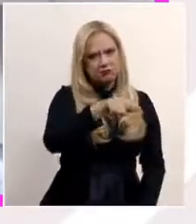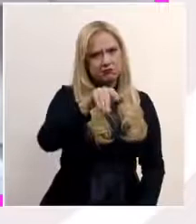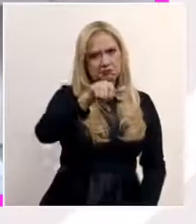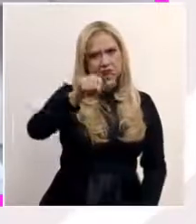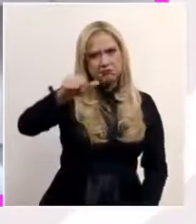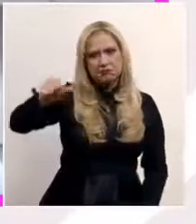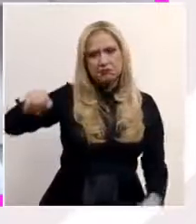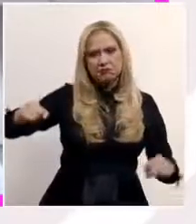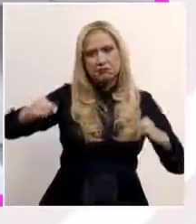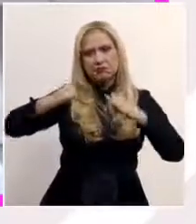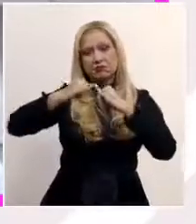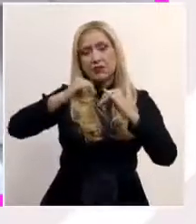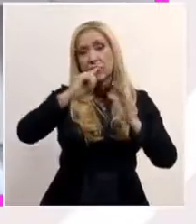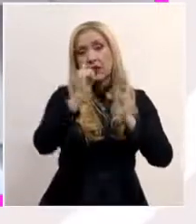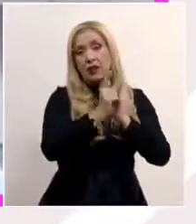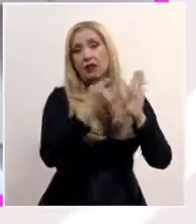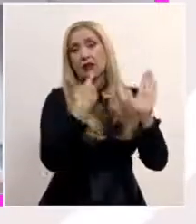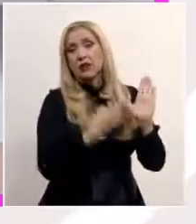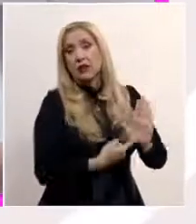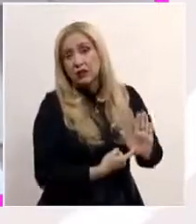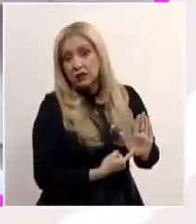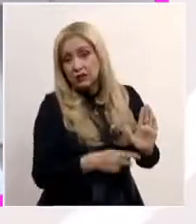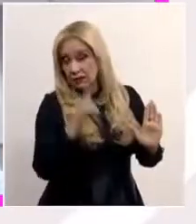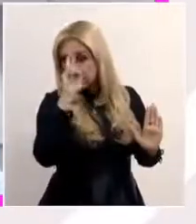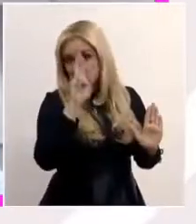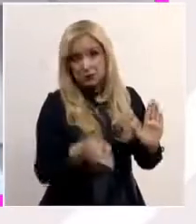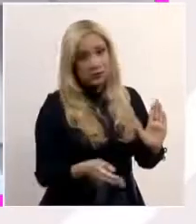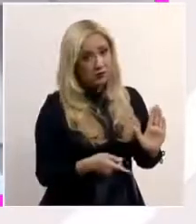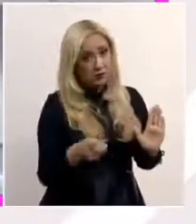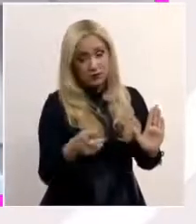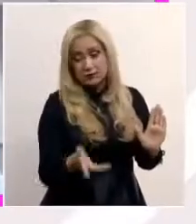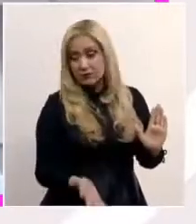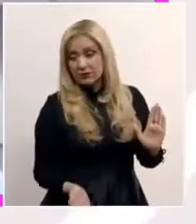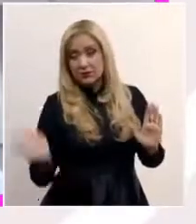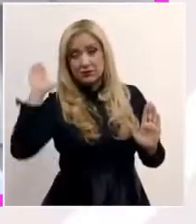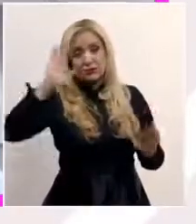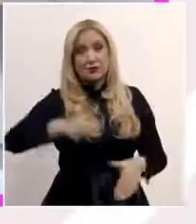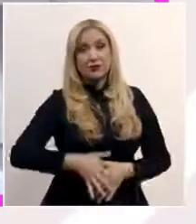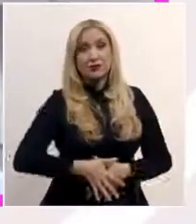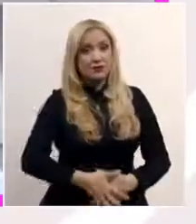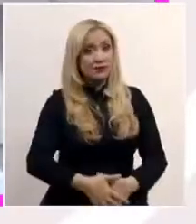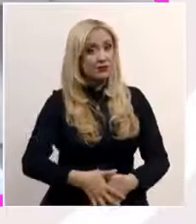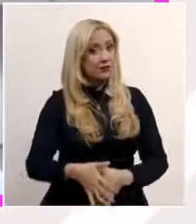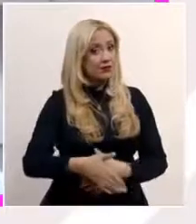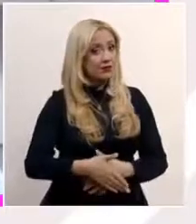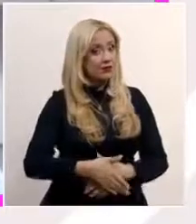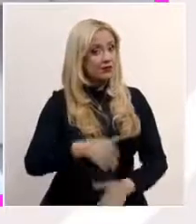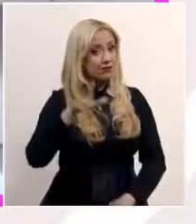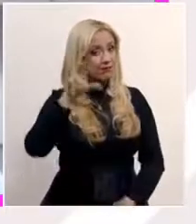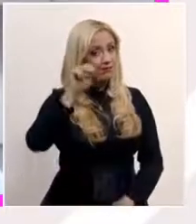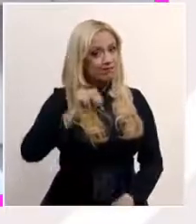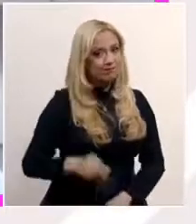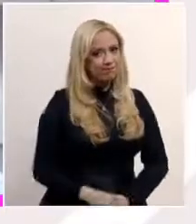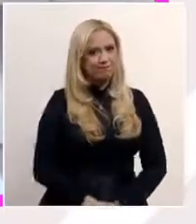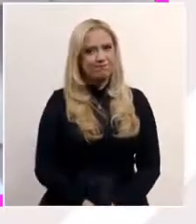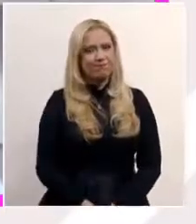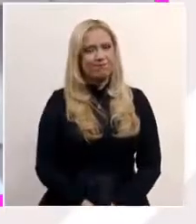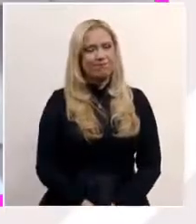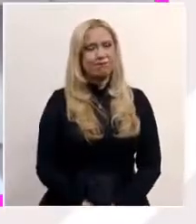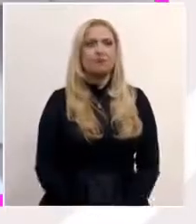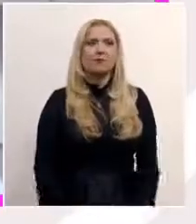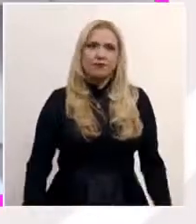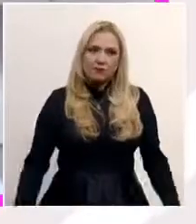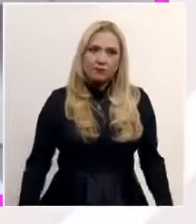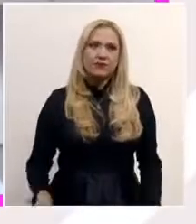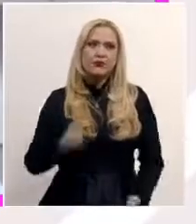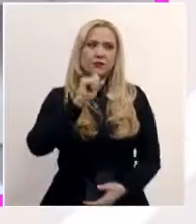porque pues bueno, esto es lo que dice la ley, esto está prohibido, el despido por embarazo está prohibido, y también, o sea, y de igual